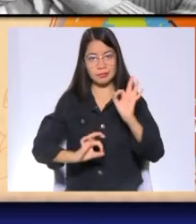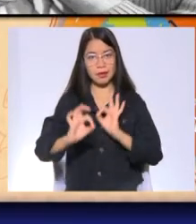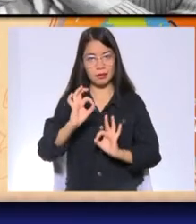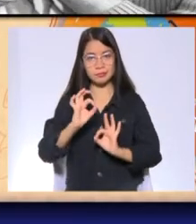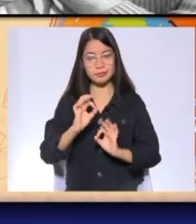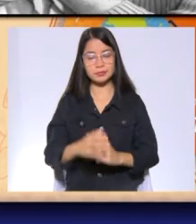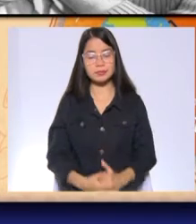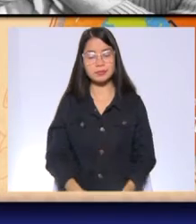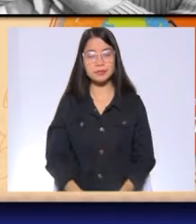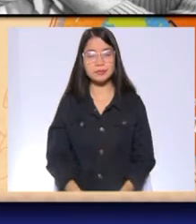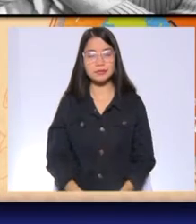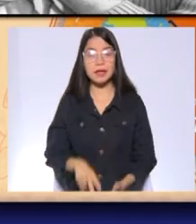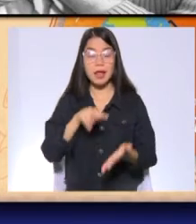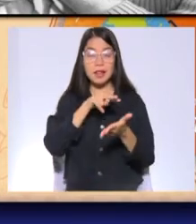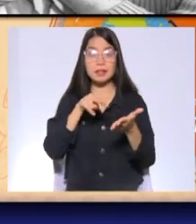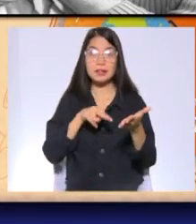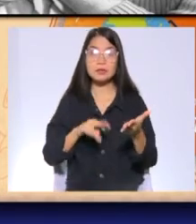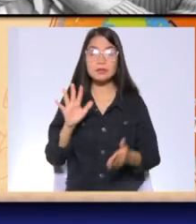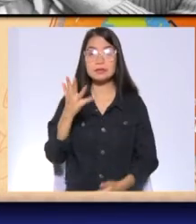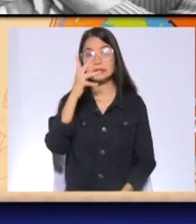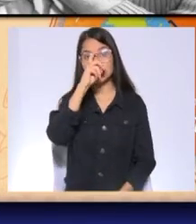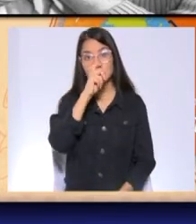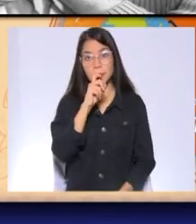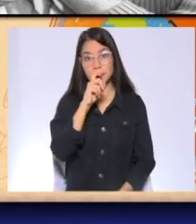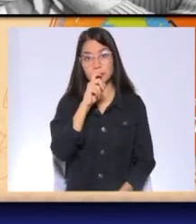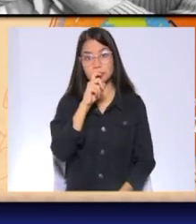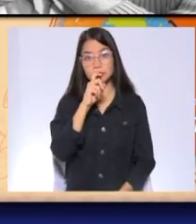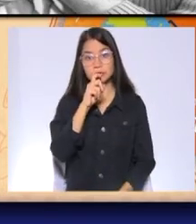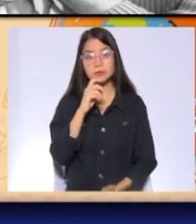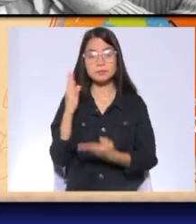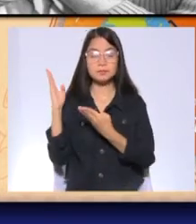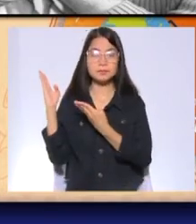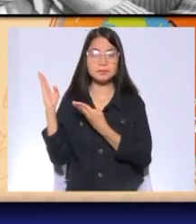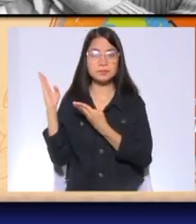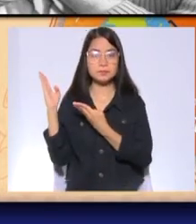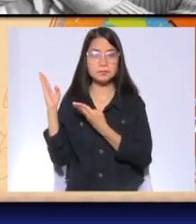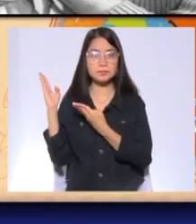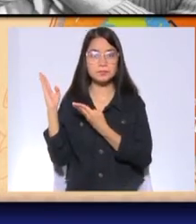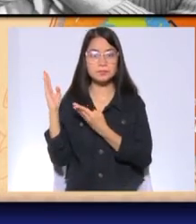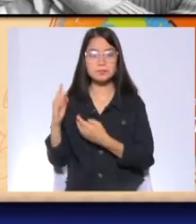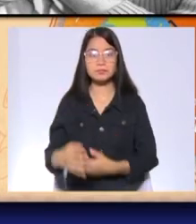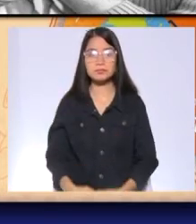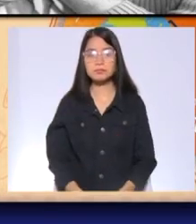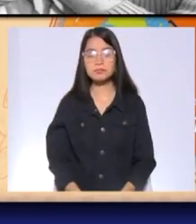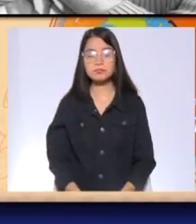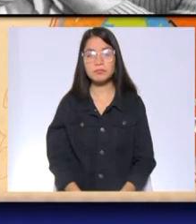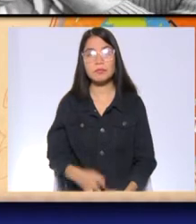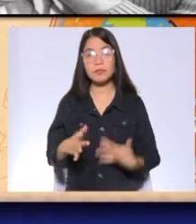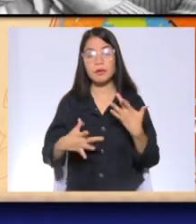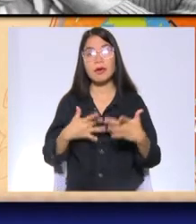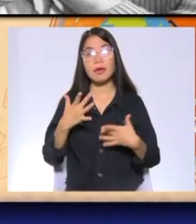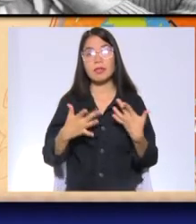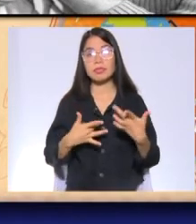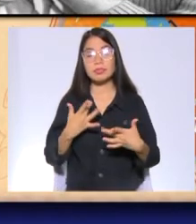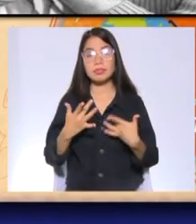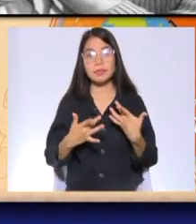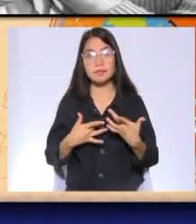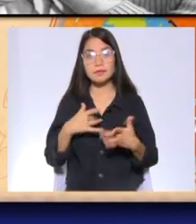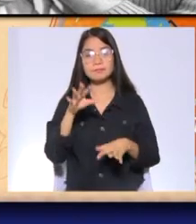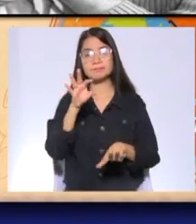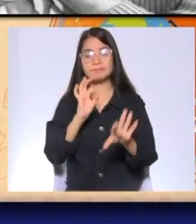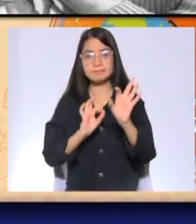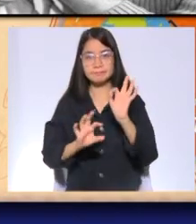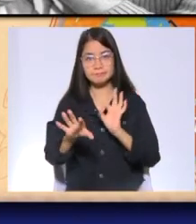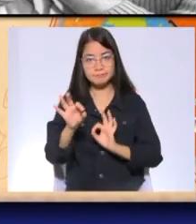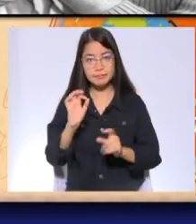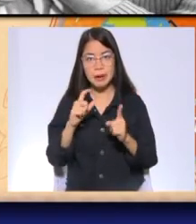Y la lectura para el quinto año, la tejedora, de la escritora Marina Colasán. Las actividades, primero extraer del texto las palabras